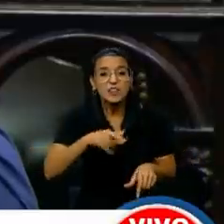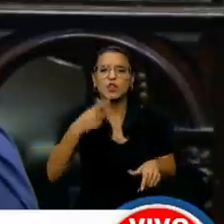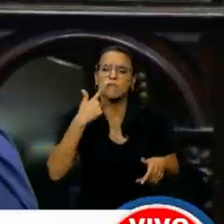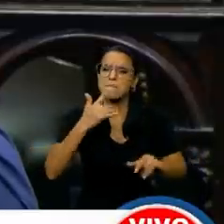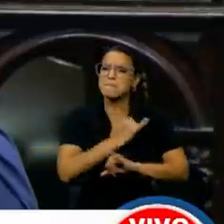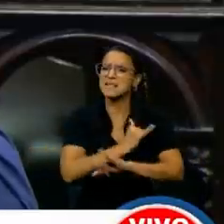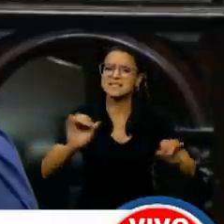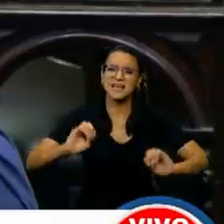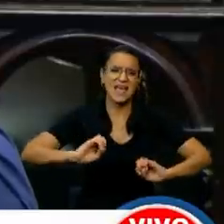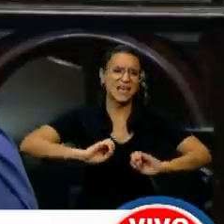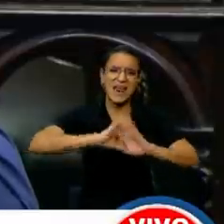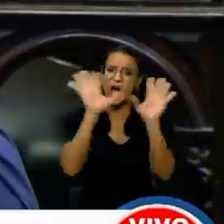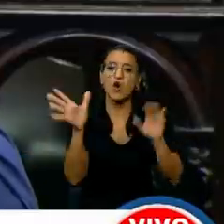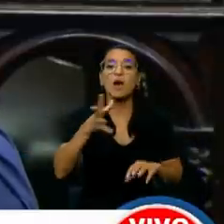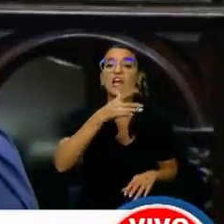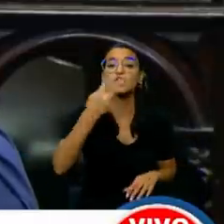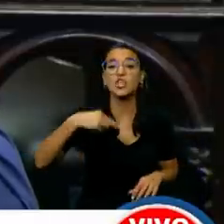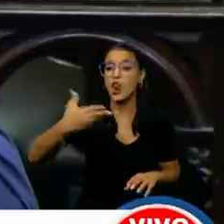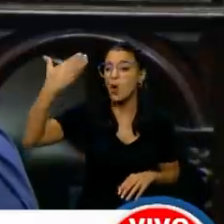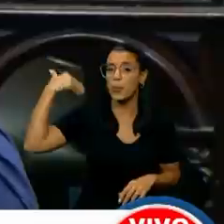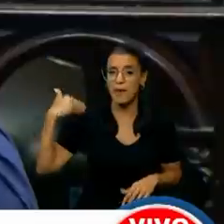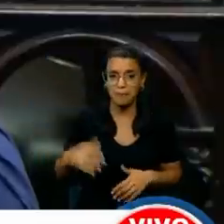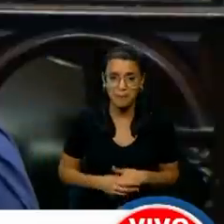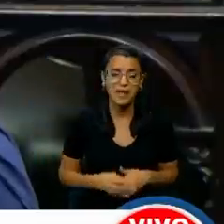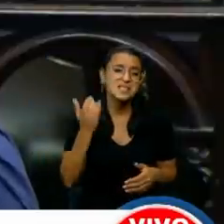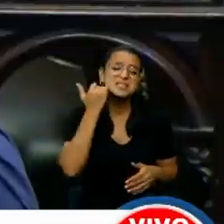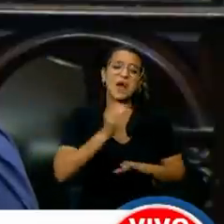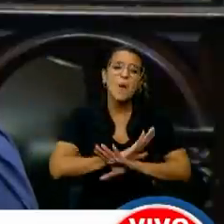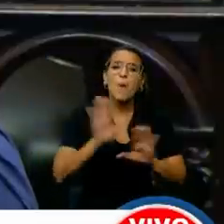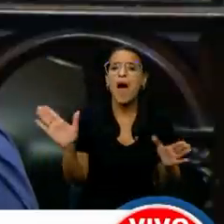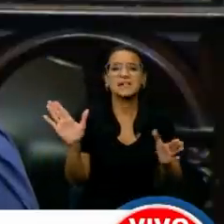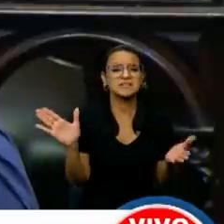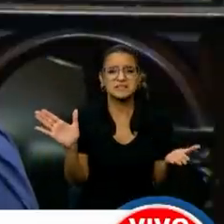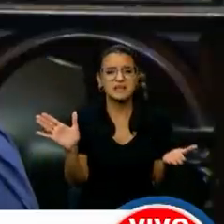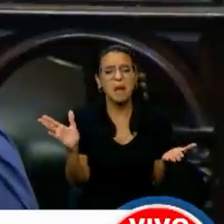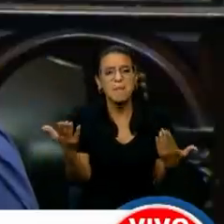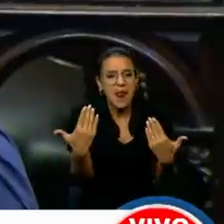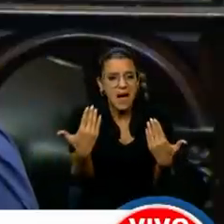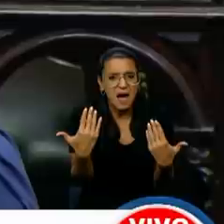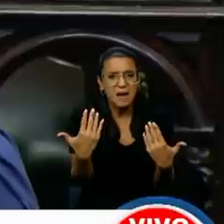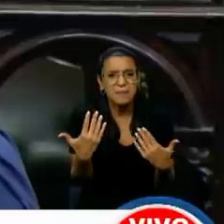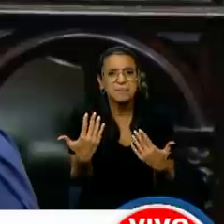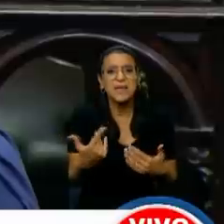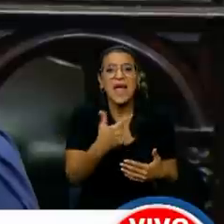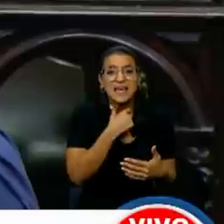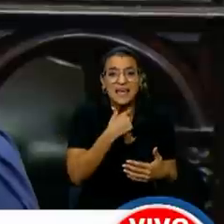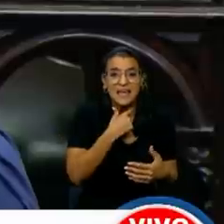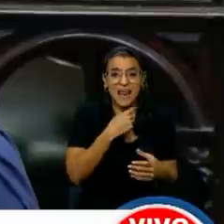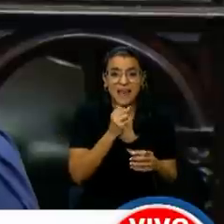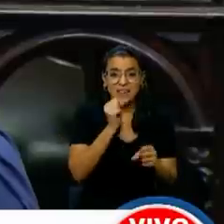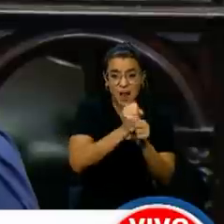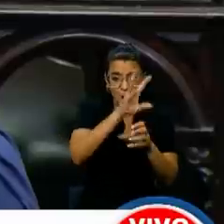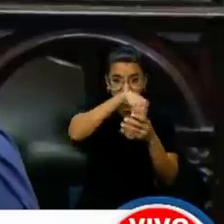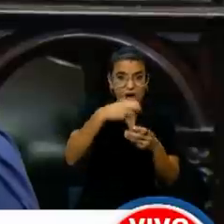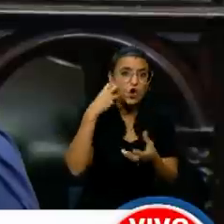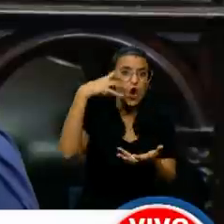bien claro el 14 de noviembre y que ya no hay más margen para querer trabajar en el congreso de la